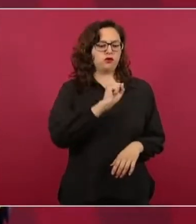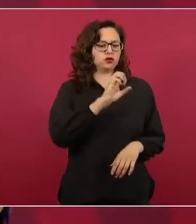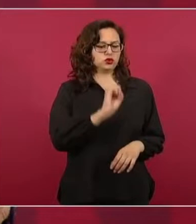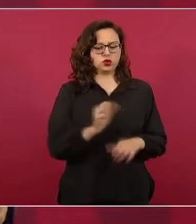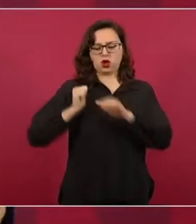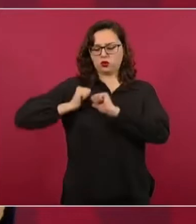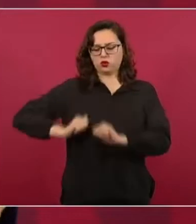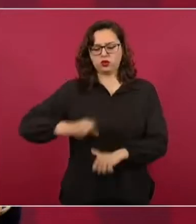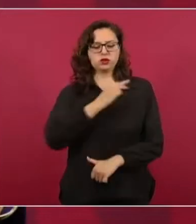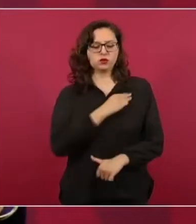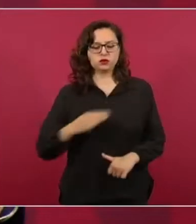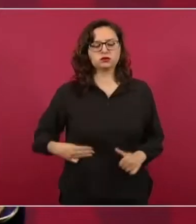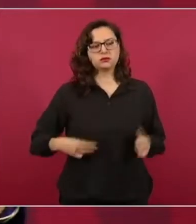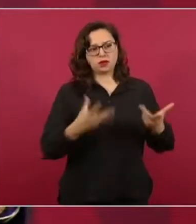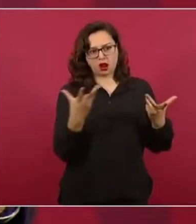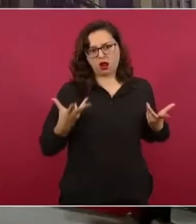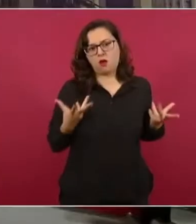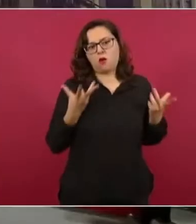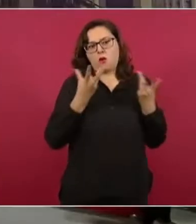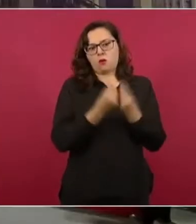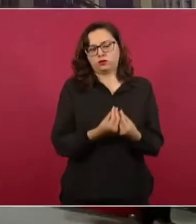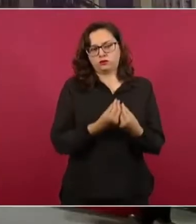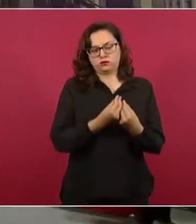autoridades municipales.